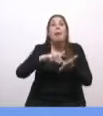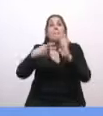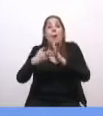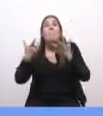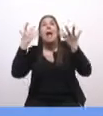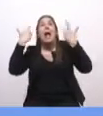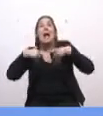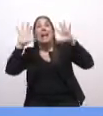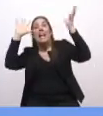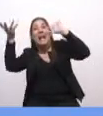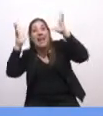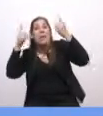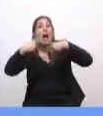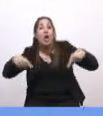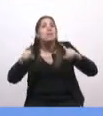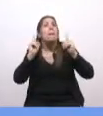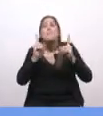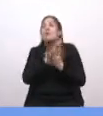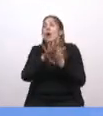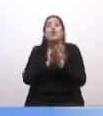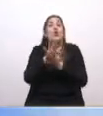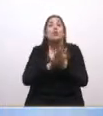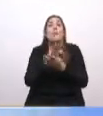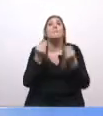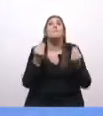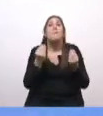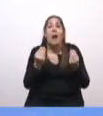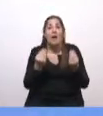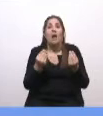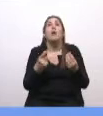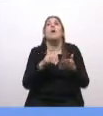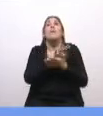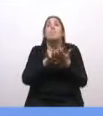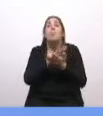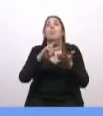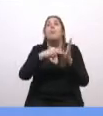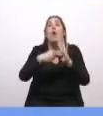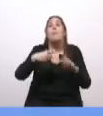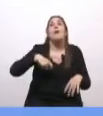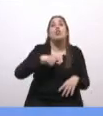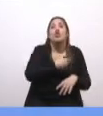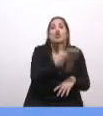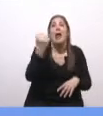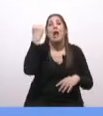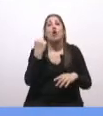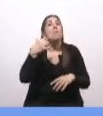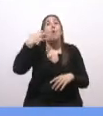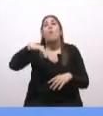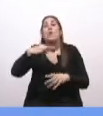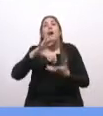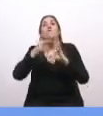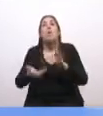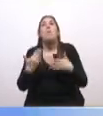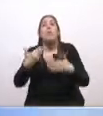tienen las mismas soluciones que construimos para enfrentar nuestra crisis social y económica es la única manera de lograr un